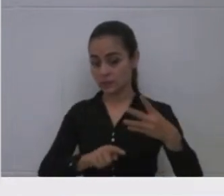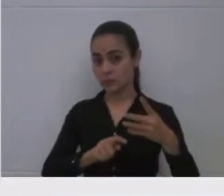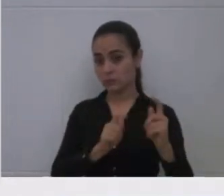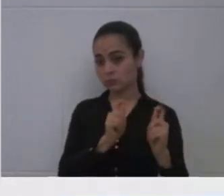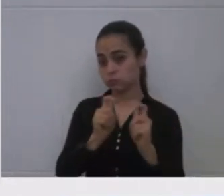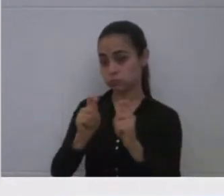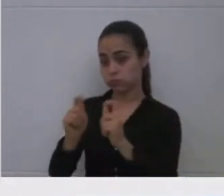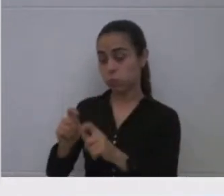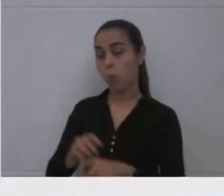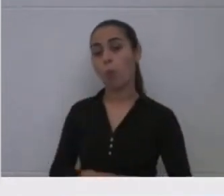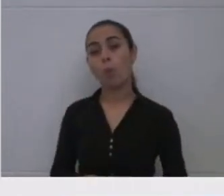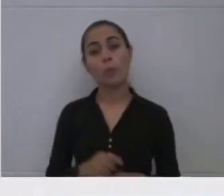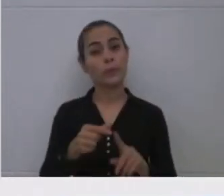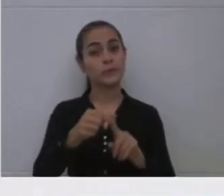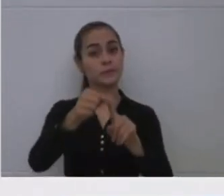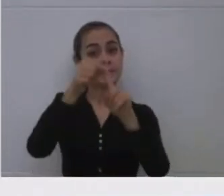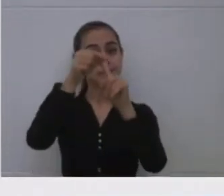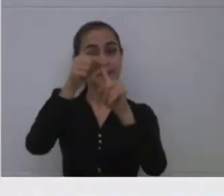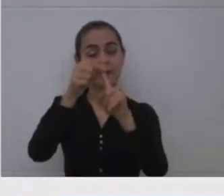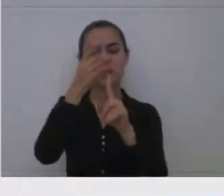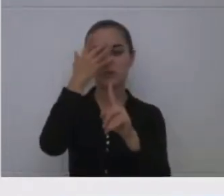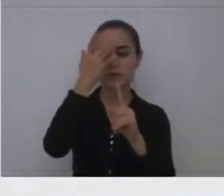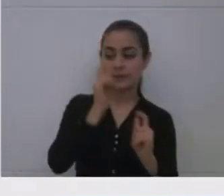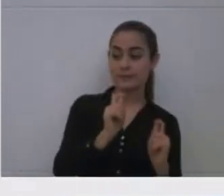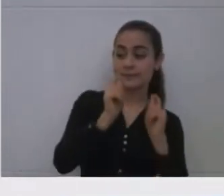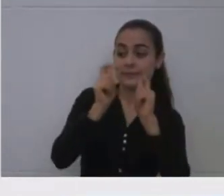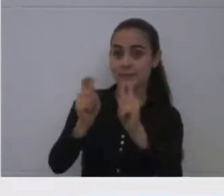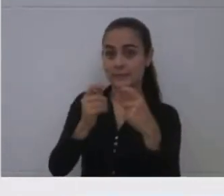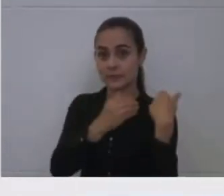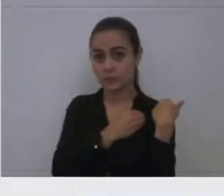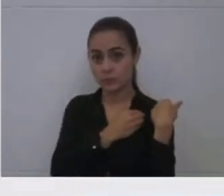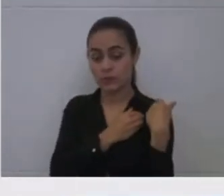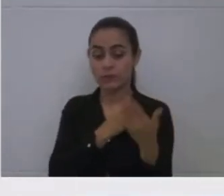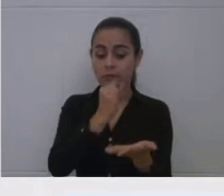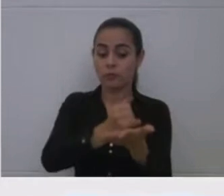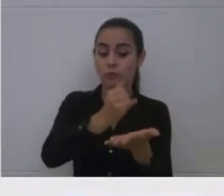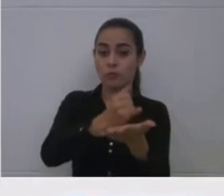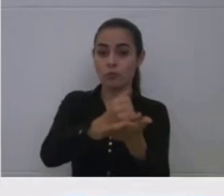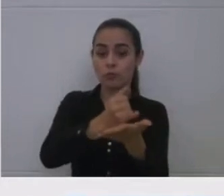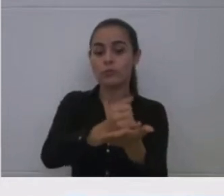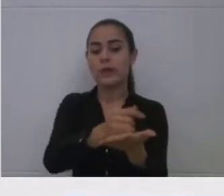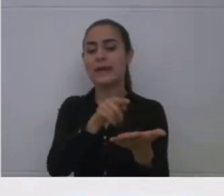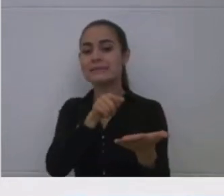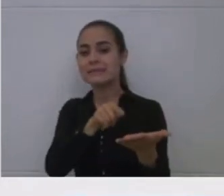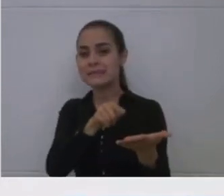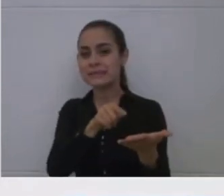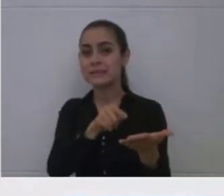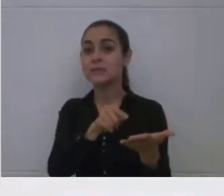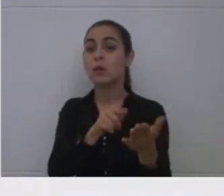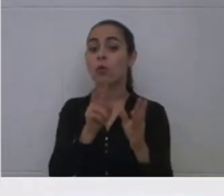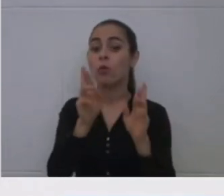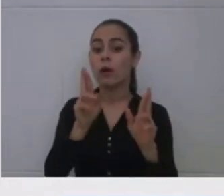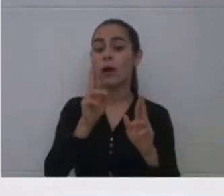van a definir muchas cosas importantes. La próxima mesa directiva del Consejo de Medellín va a